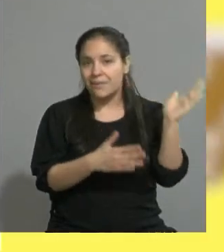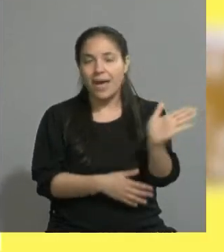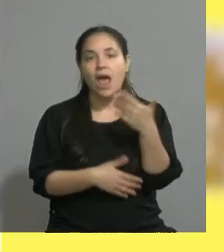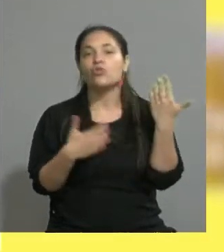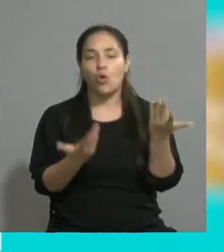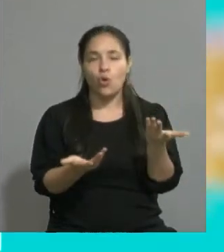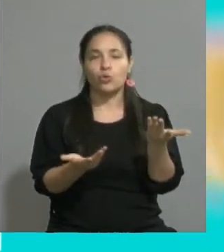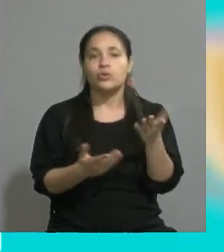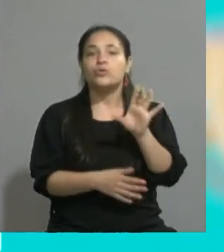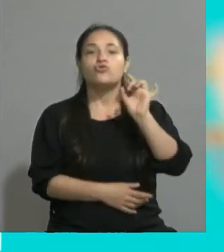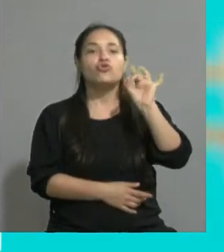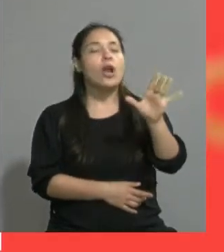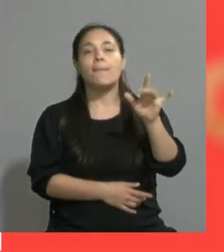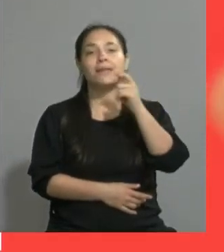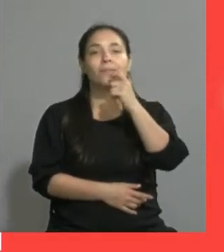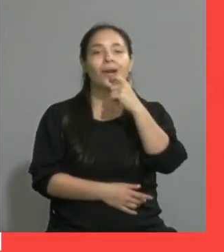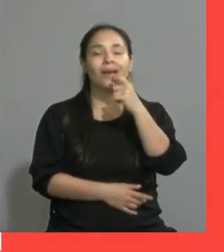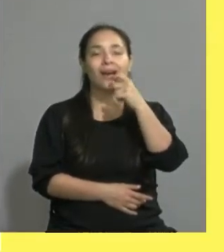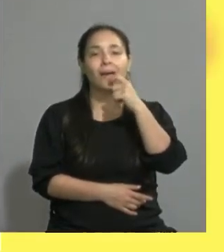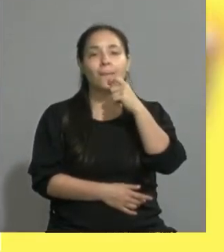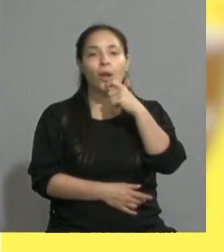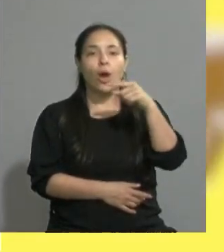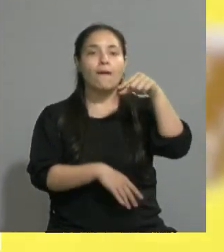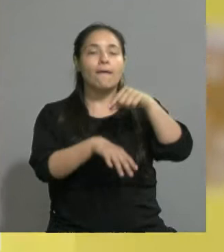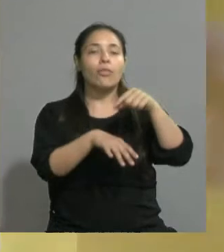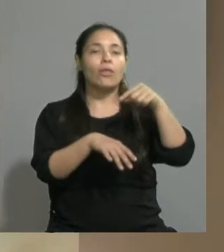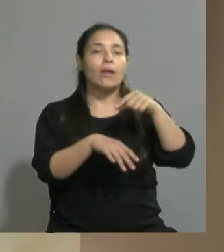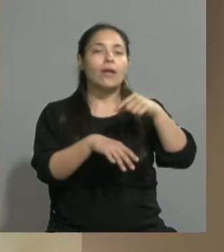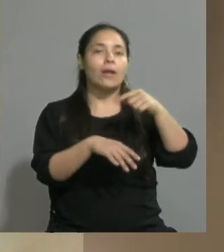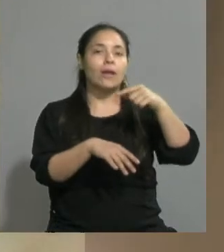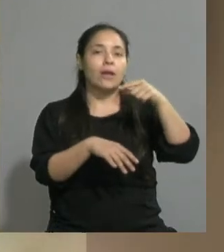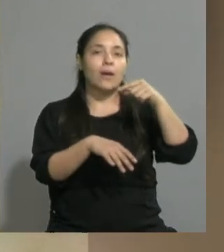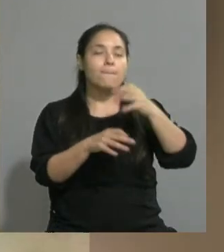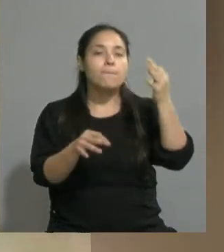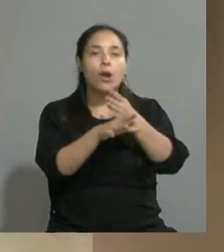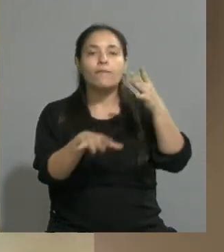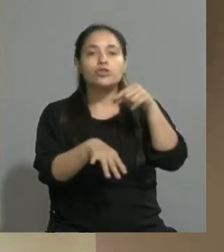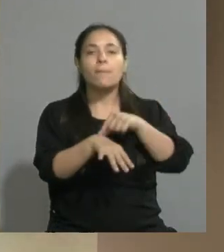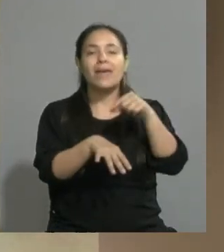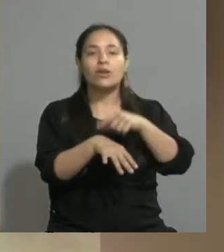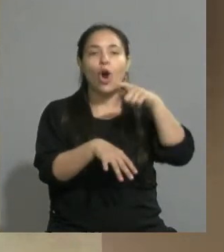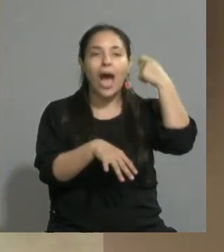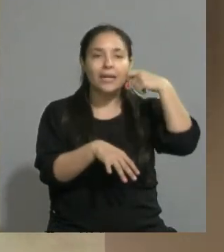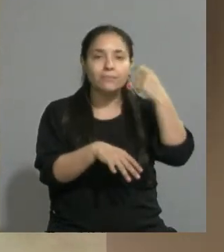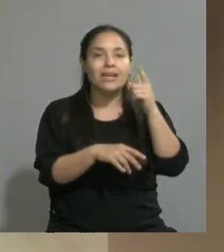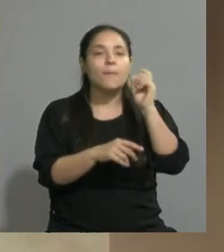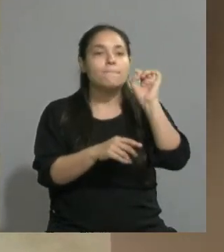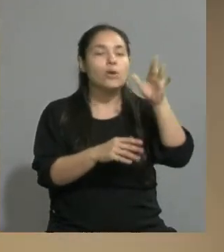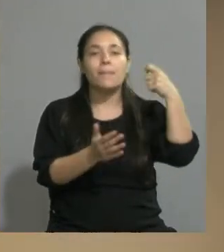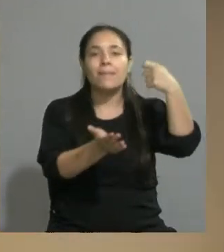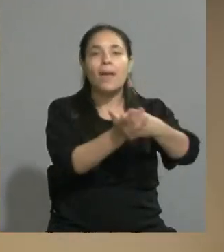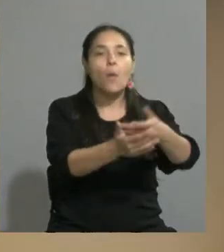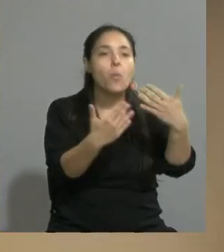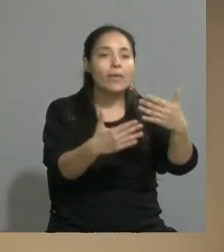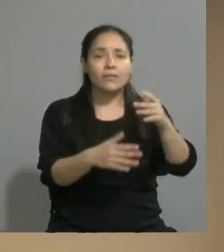que no solamente pueda ir al veterinario, al profesional y pagar el que puede, sino todo